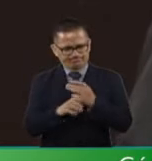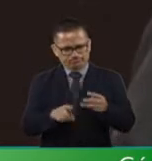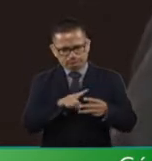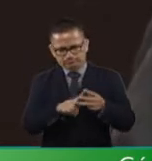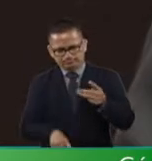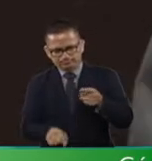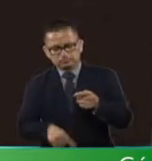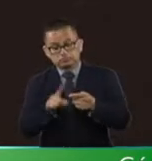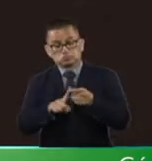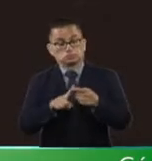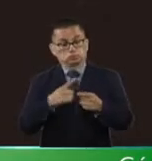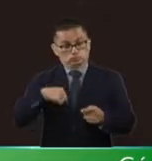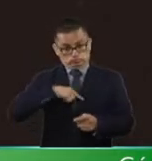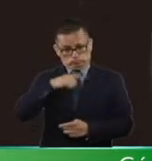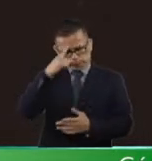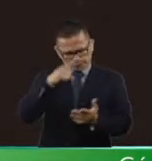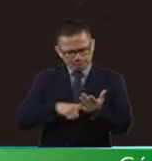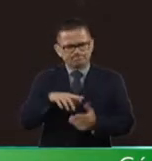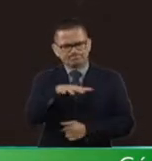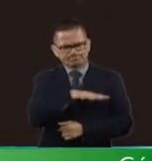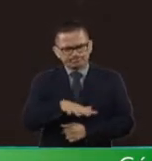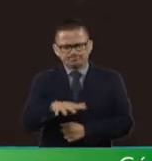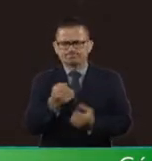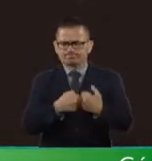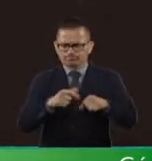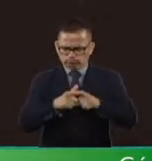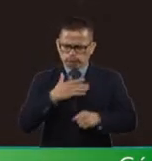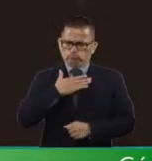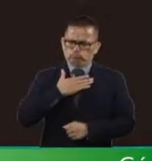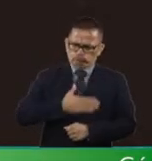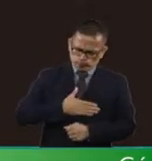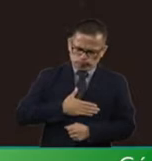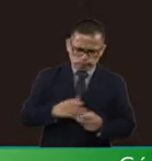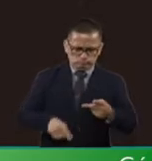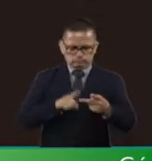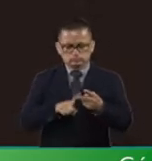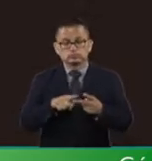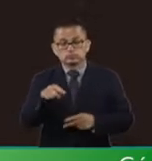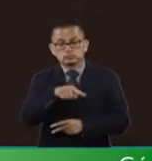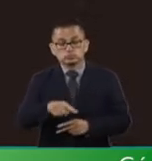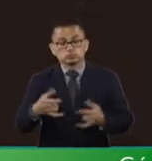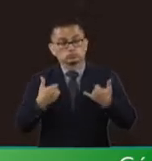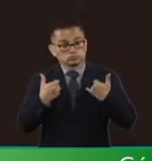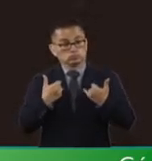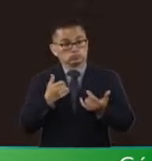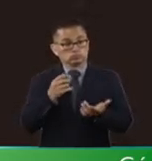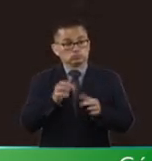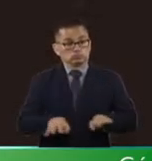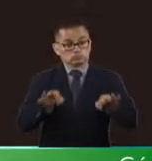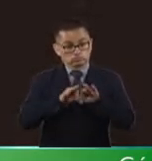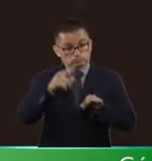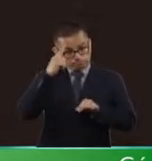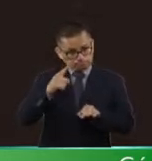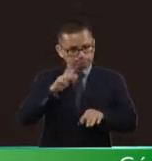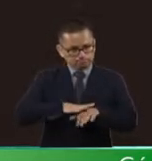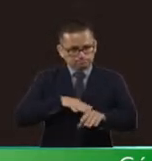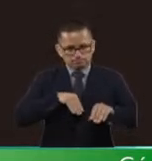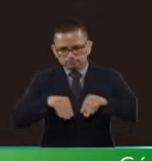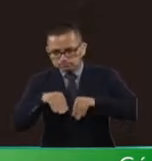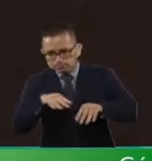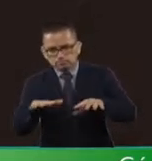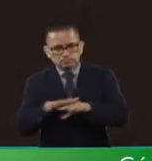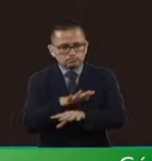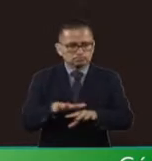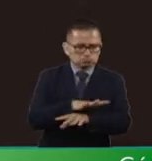social creemos en las y los jóvenes como agentes de transformaciones políticas y sociales y creemos en la necesidad de